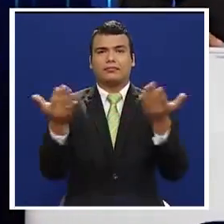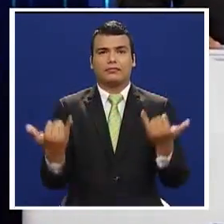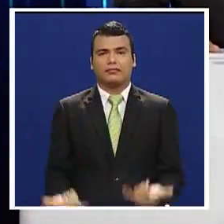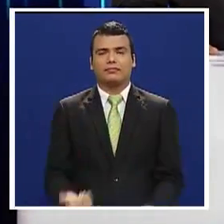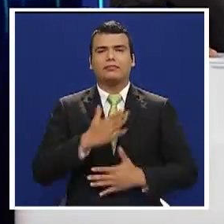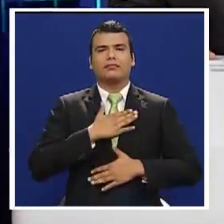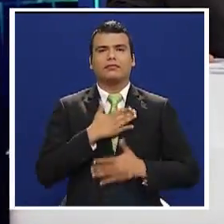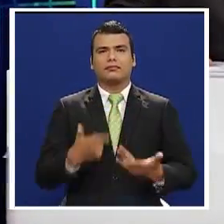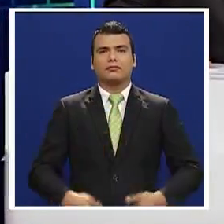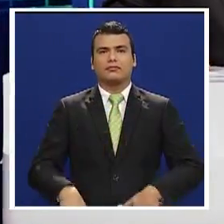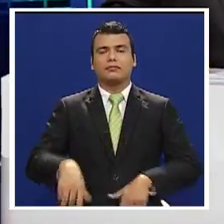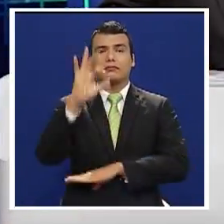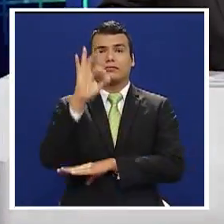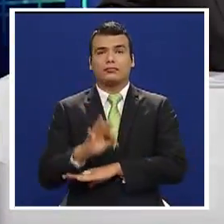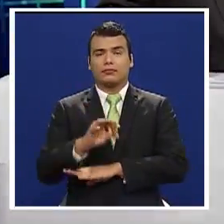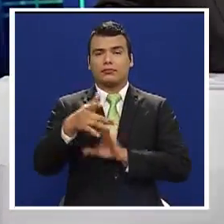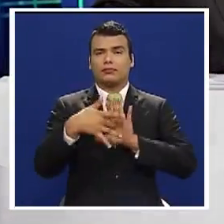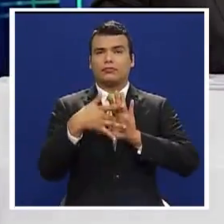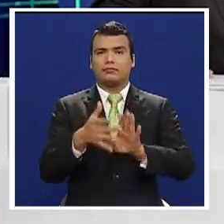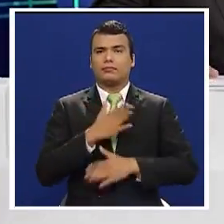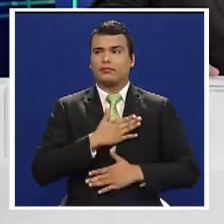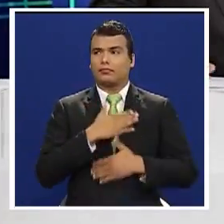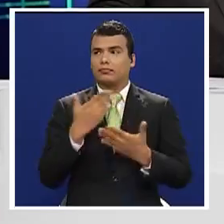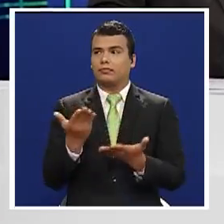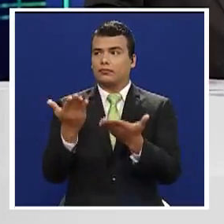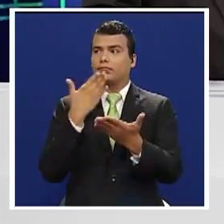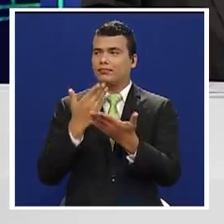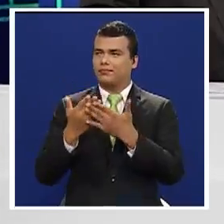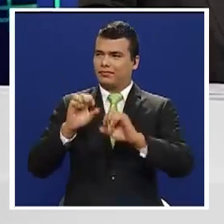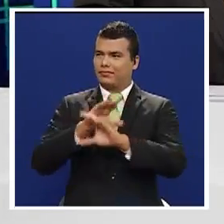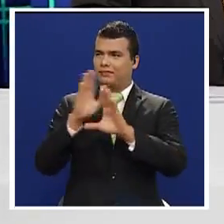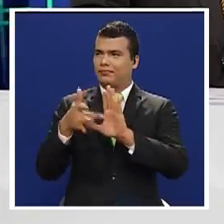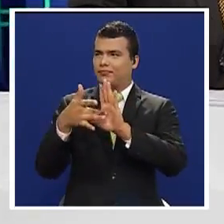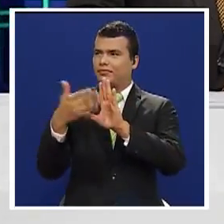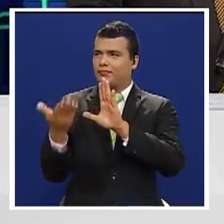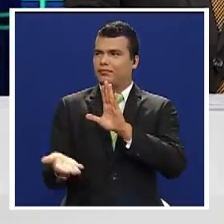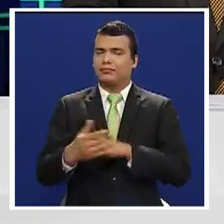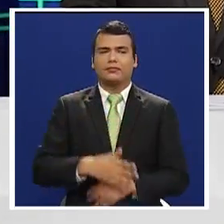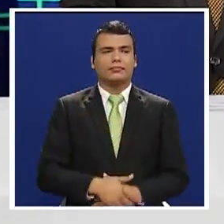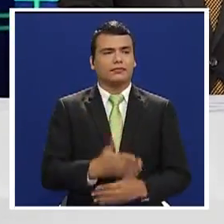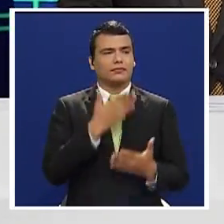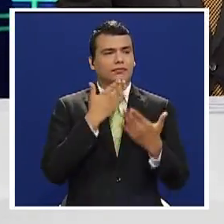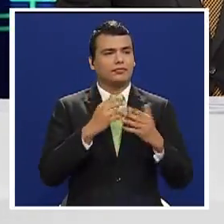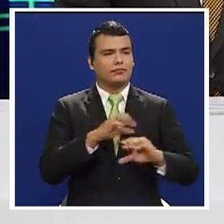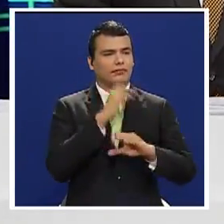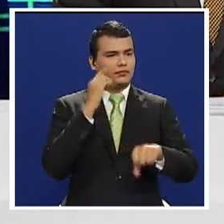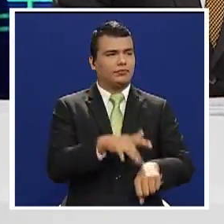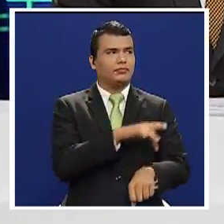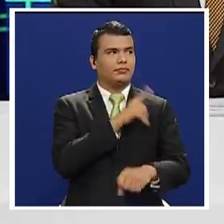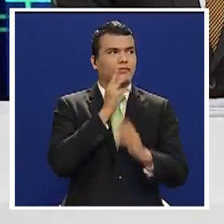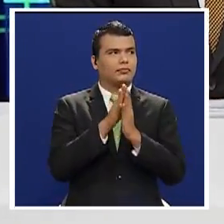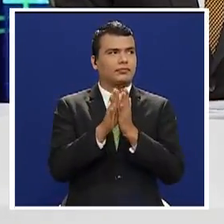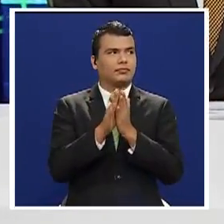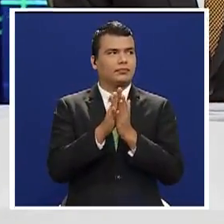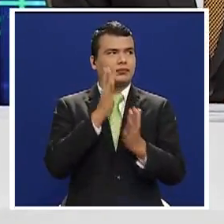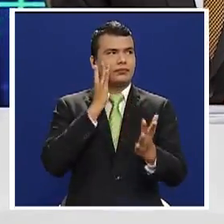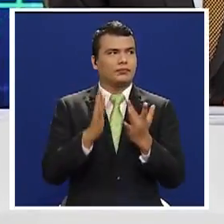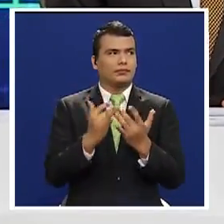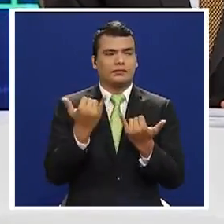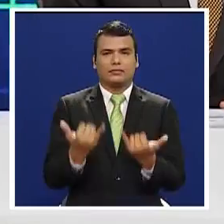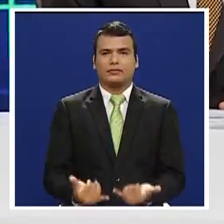jornalero. Y en los deportes, América de Cali, su victoria anoche frente a la Unión Magdalena. Telepacífico Noticias, con ustedes